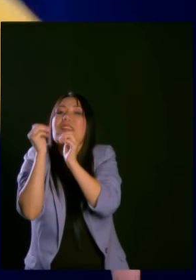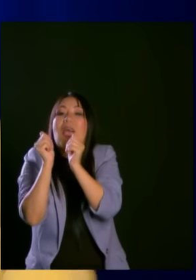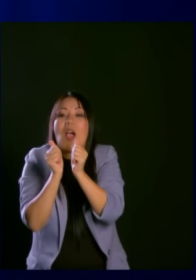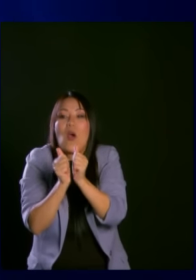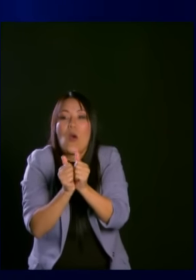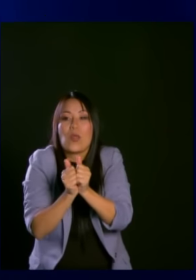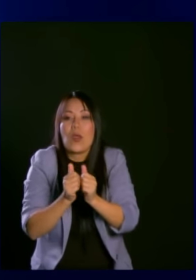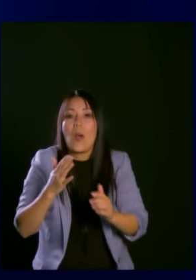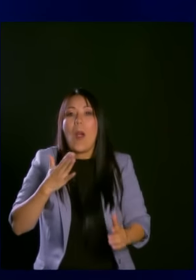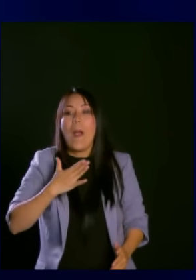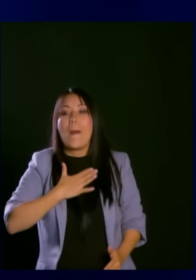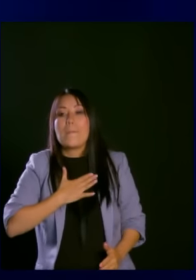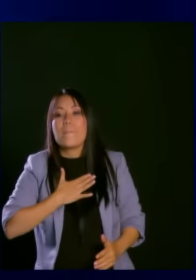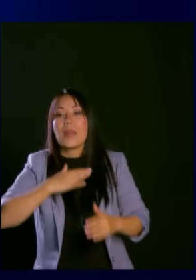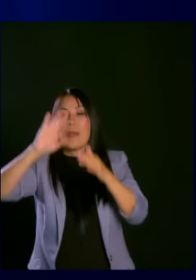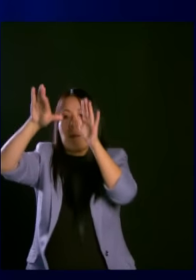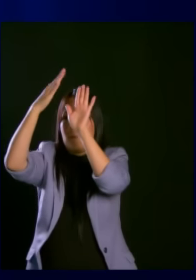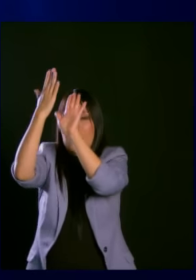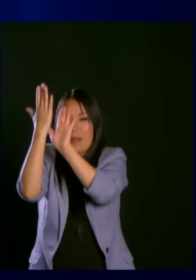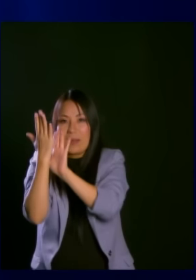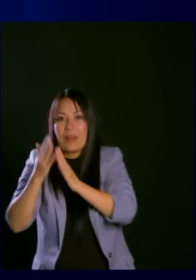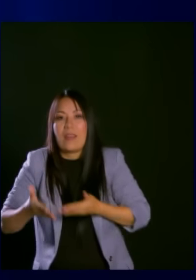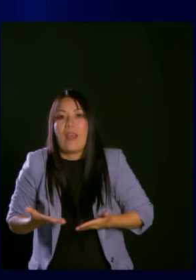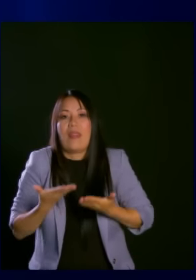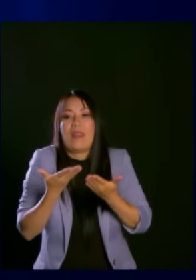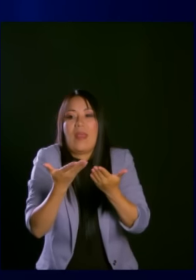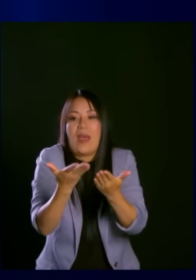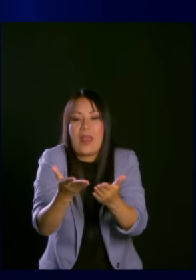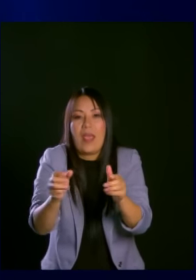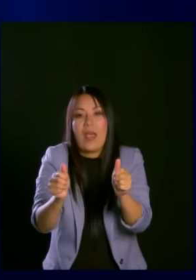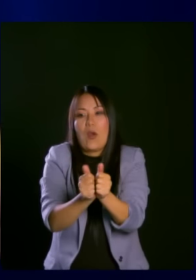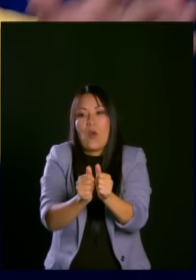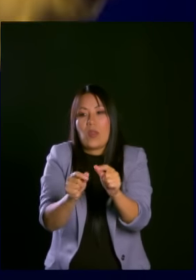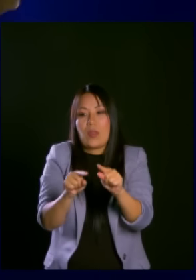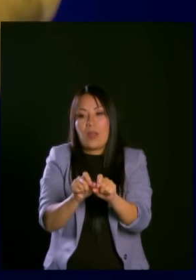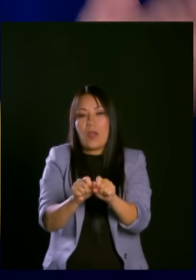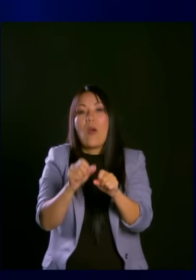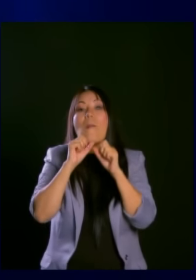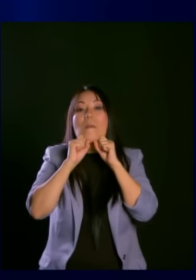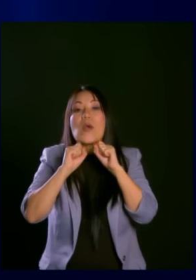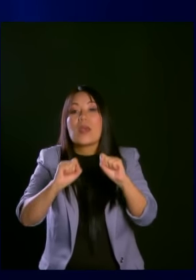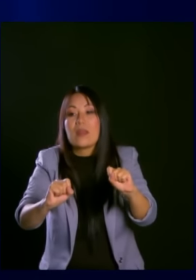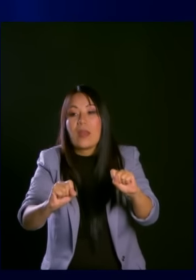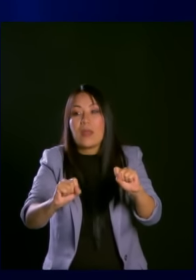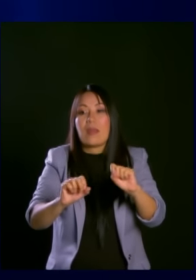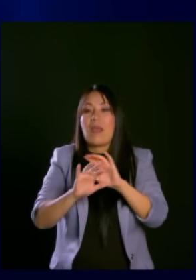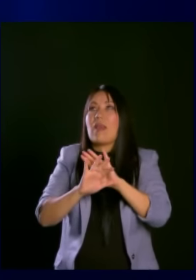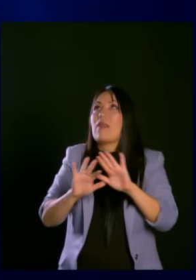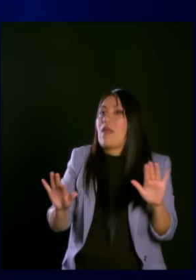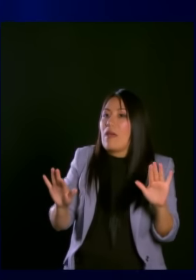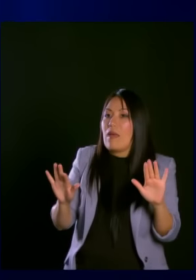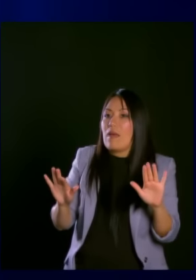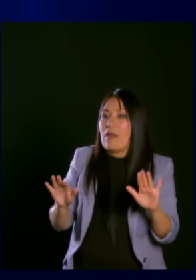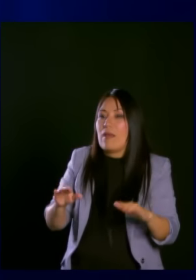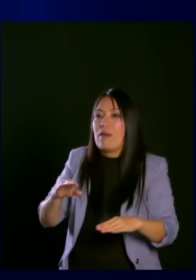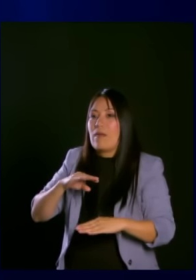daré descanso. ¿Eso te basta, Moisés, o te tengo que dar otra cosa más? No, si es que eso era lo que te quería sacar, la